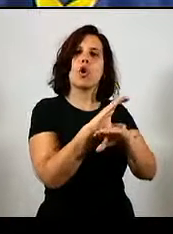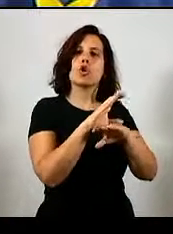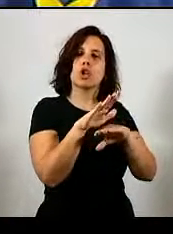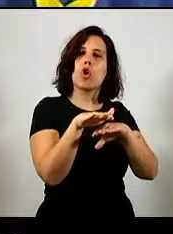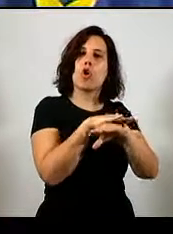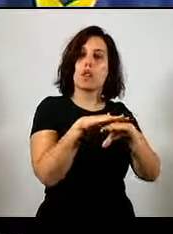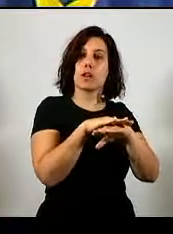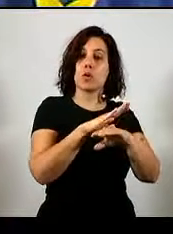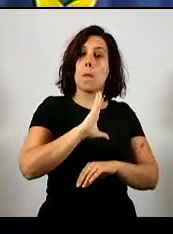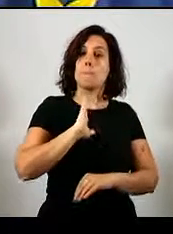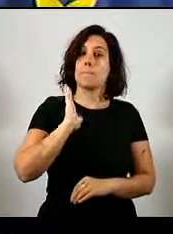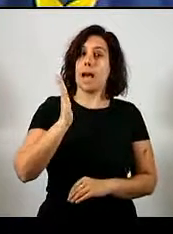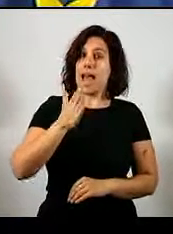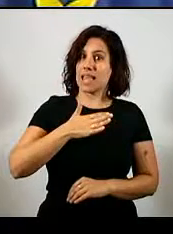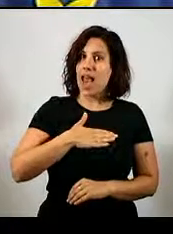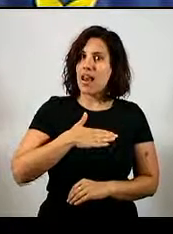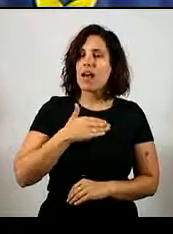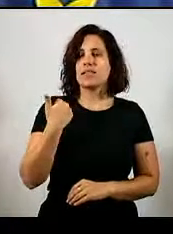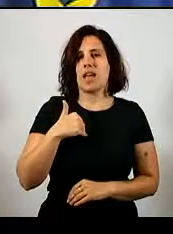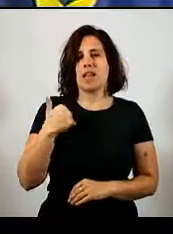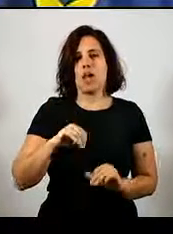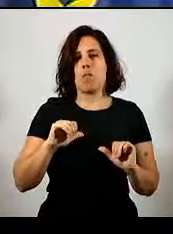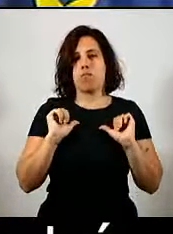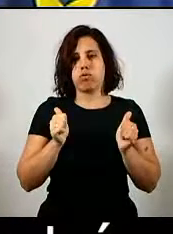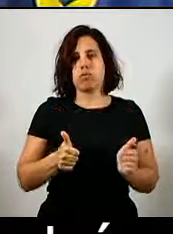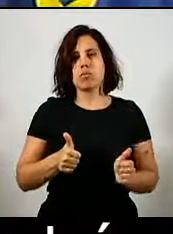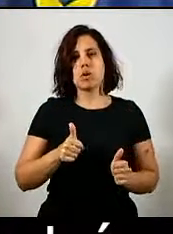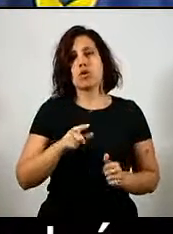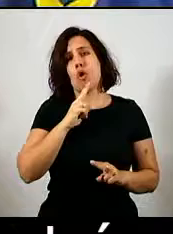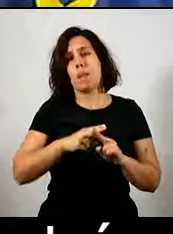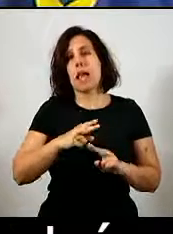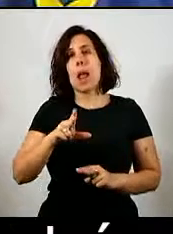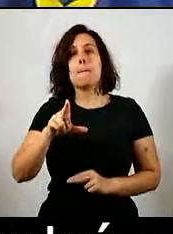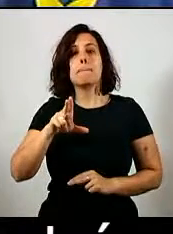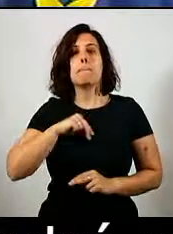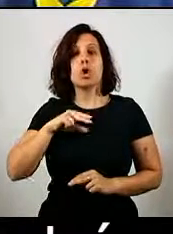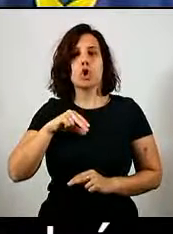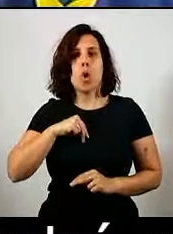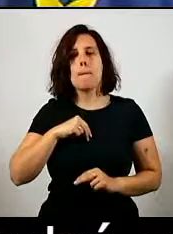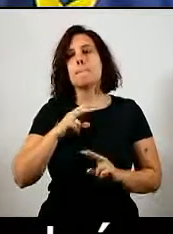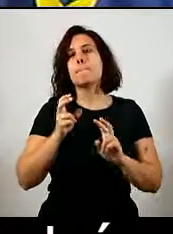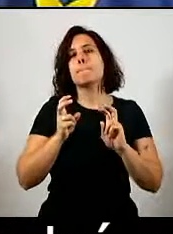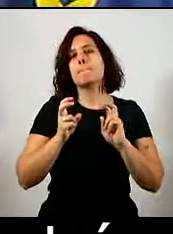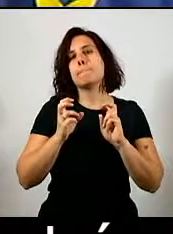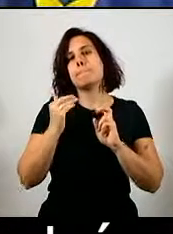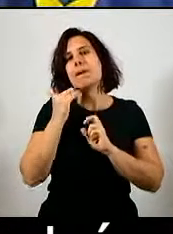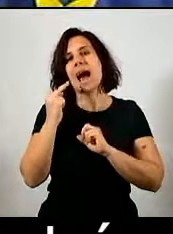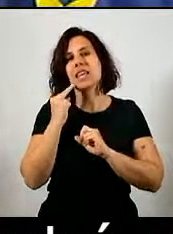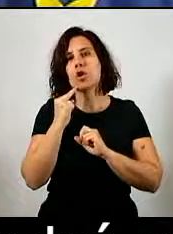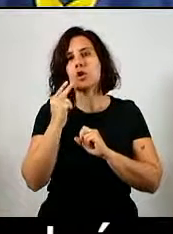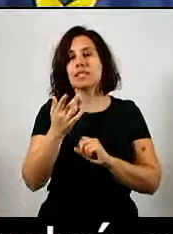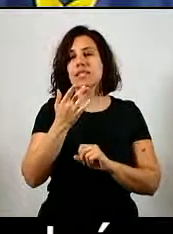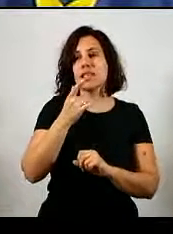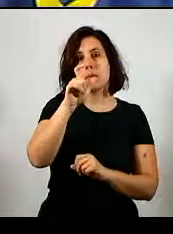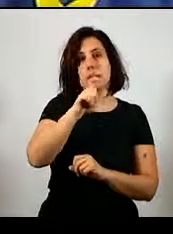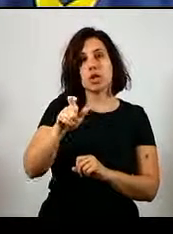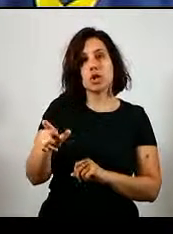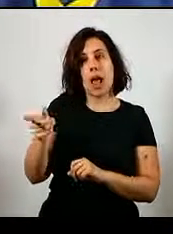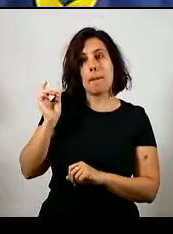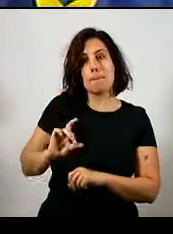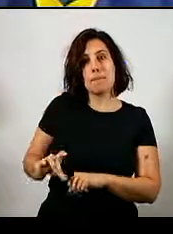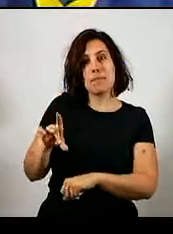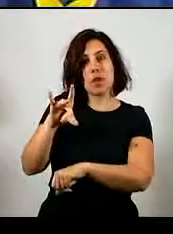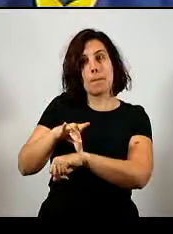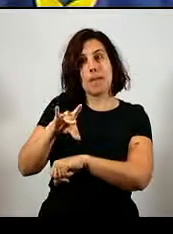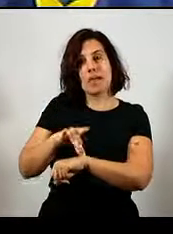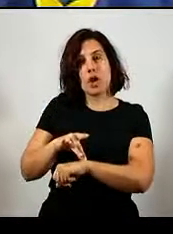de que mañana se pondrá en funcionamiento el botón del pánico ante las agresiones profesionales a sanitarios. Será